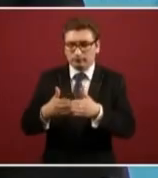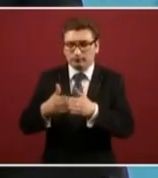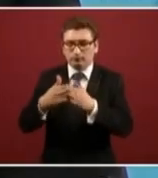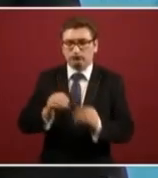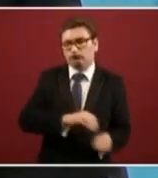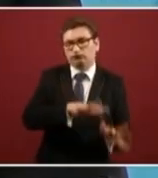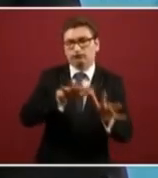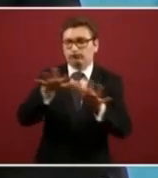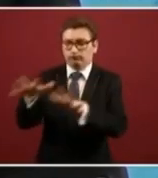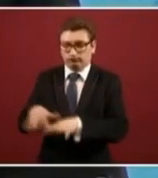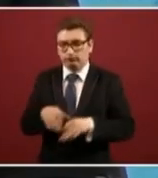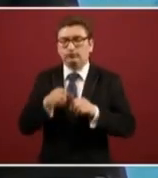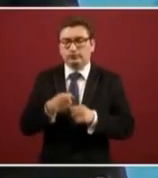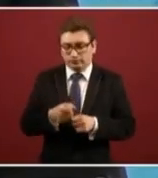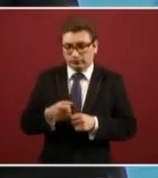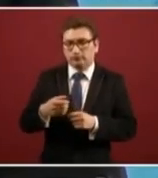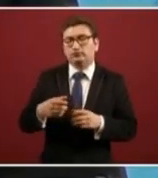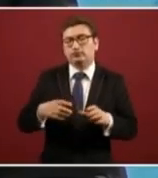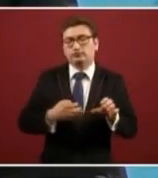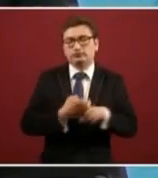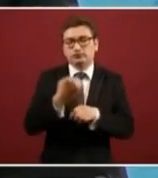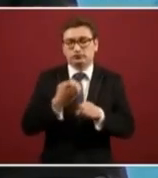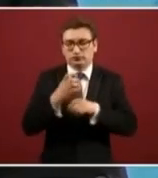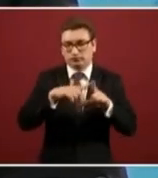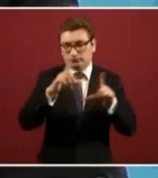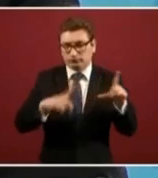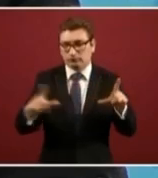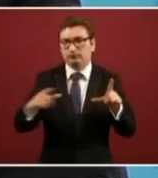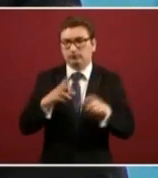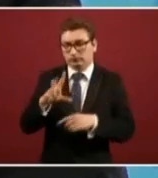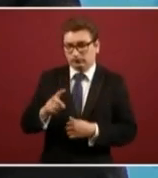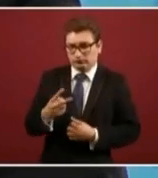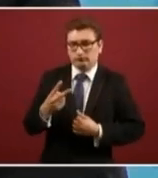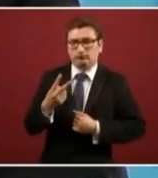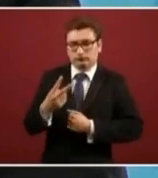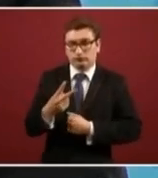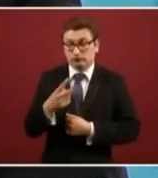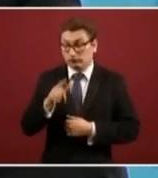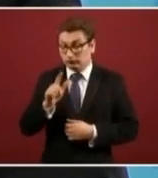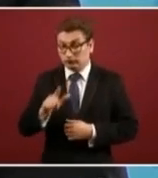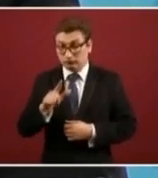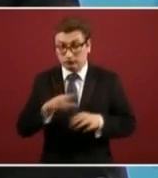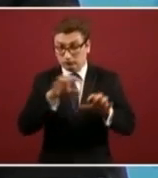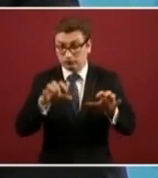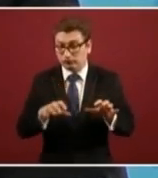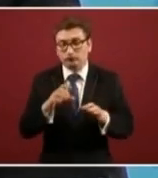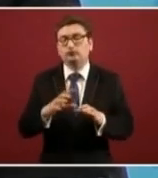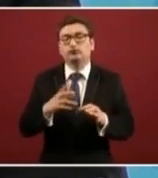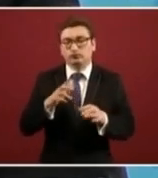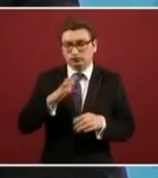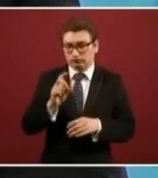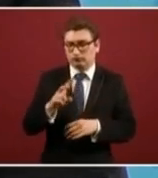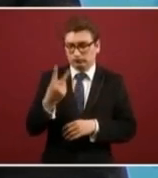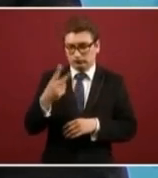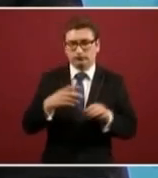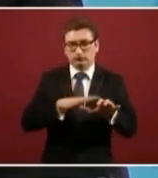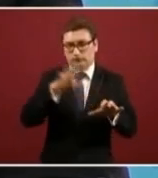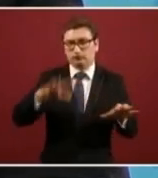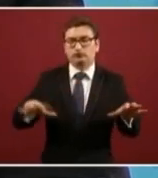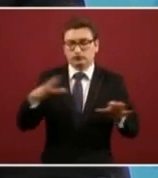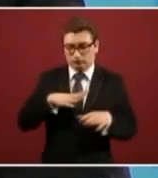realiza en las 32 entidades federativas, no solamente en los 17 estados costeros. En todo el país hay al menos actividad